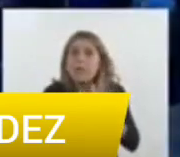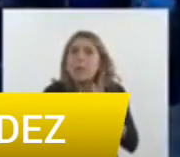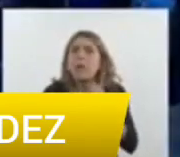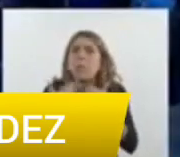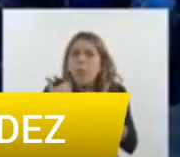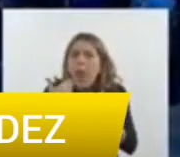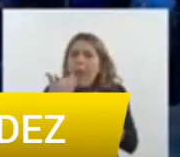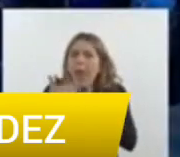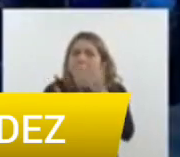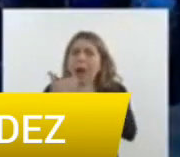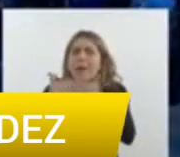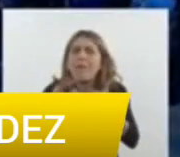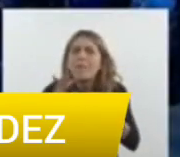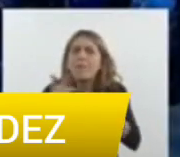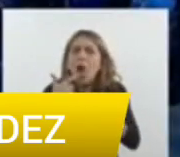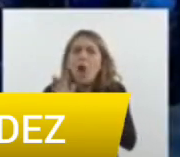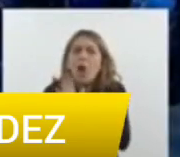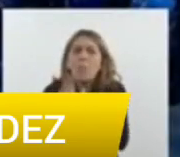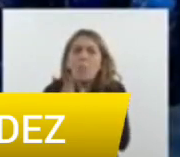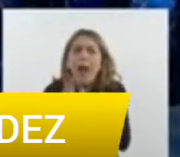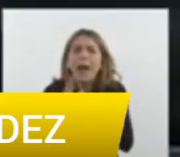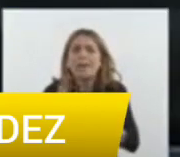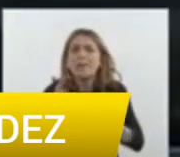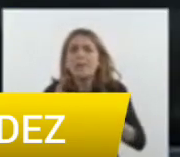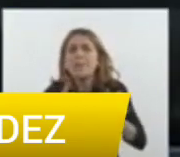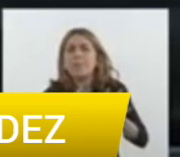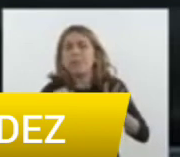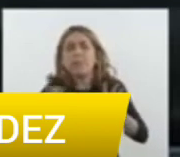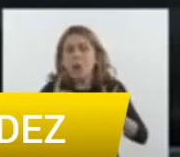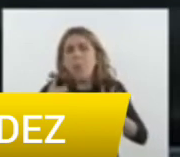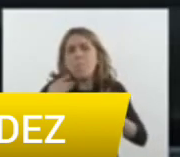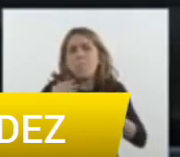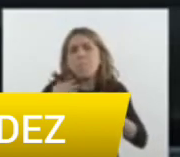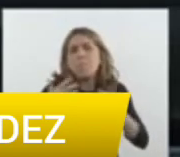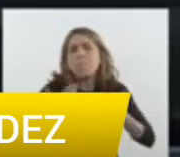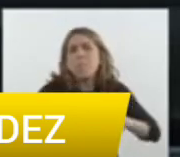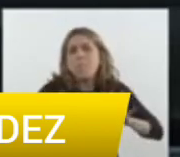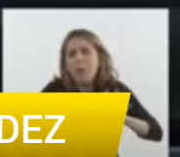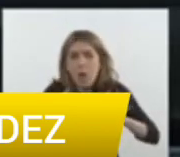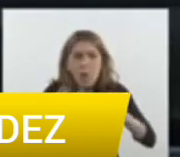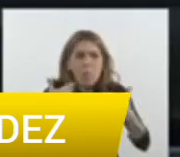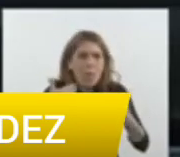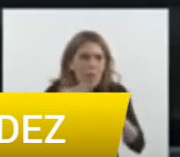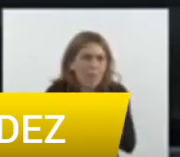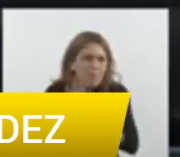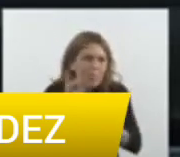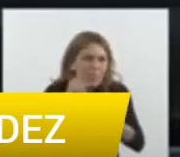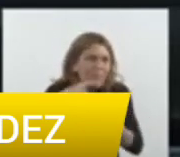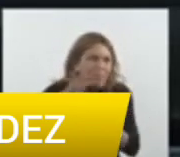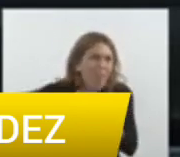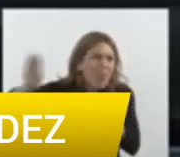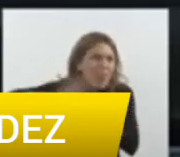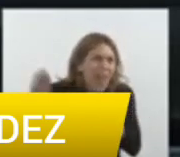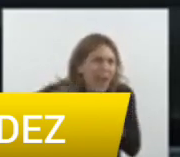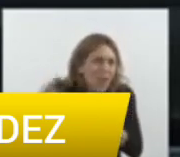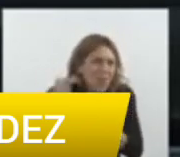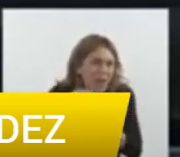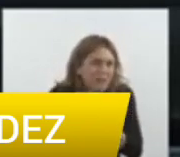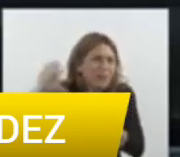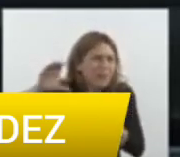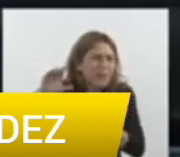lograr. Es muy difícil desarrollarse con deudas estrafalarias, con